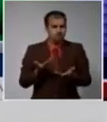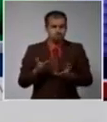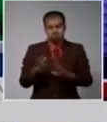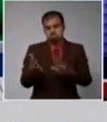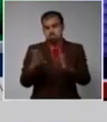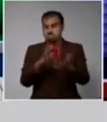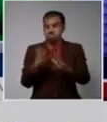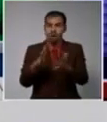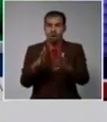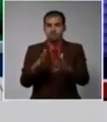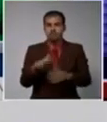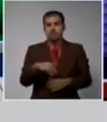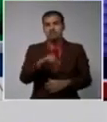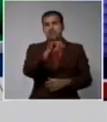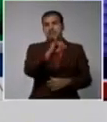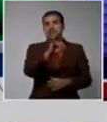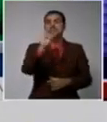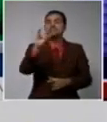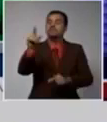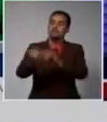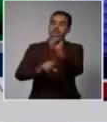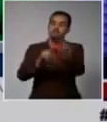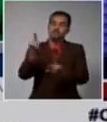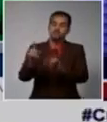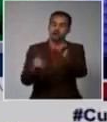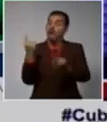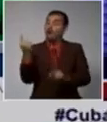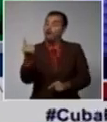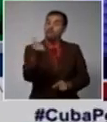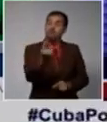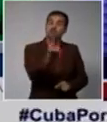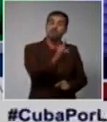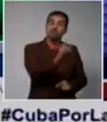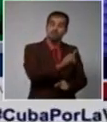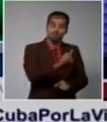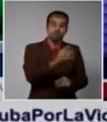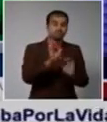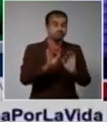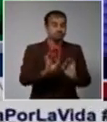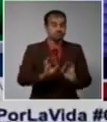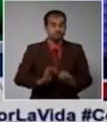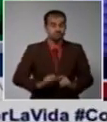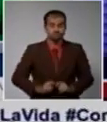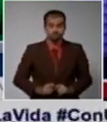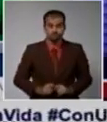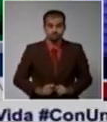de 6 a 7 contactos por cada uno de los lactantes.